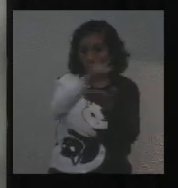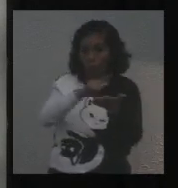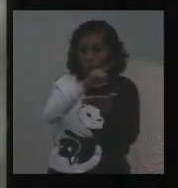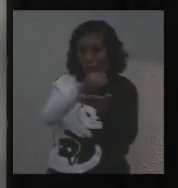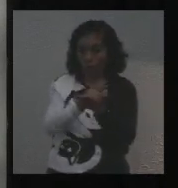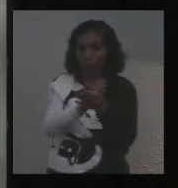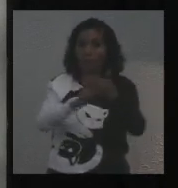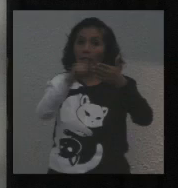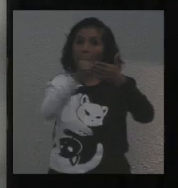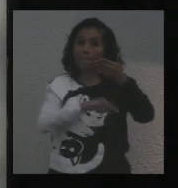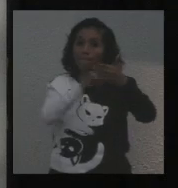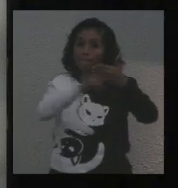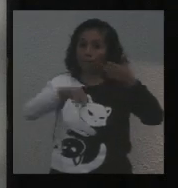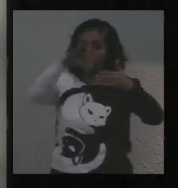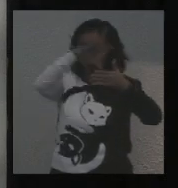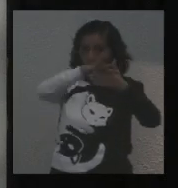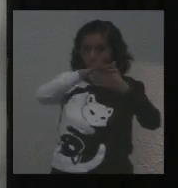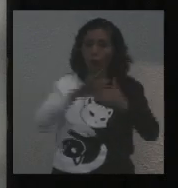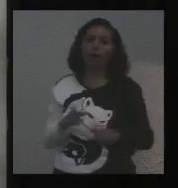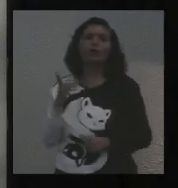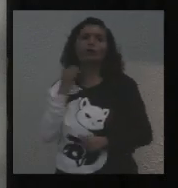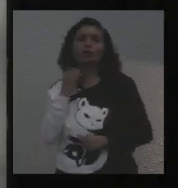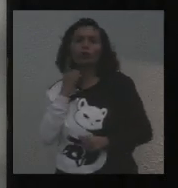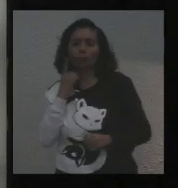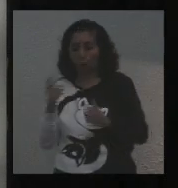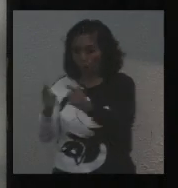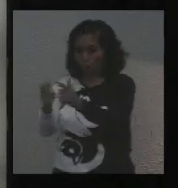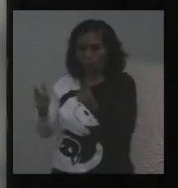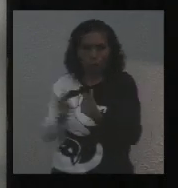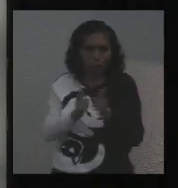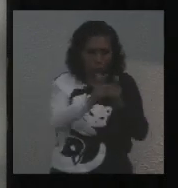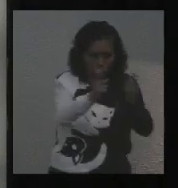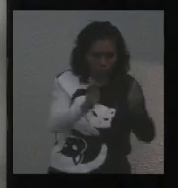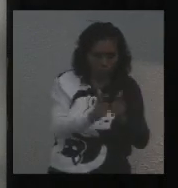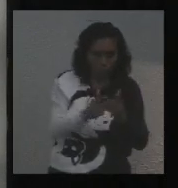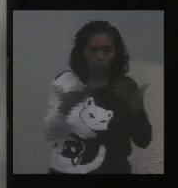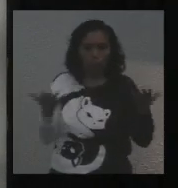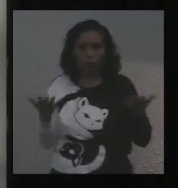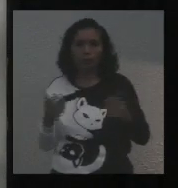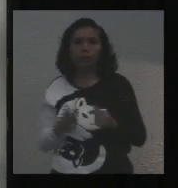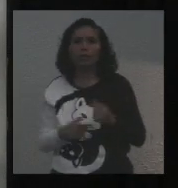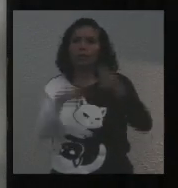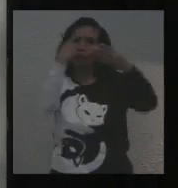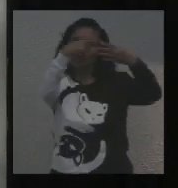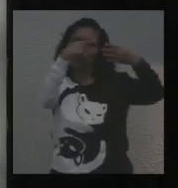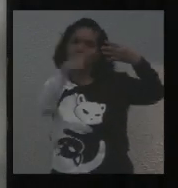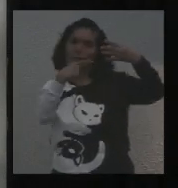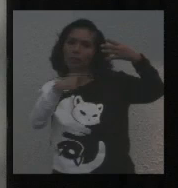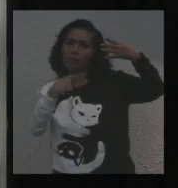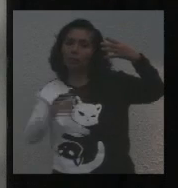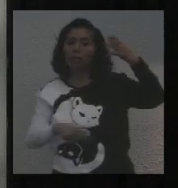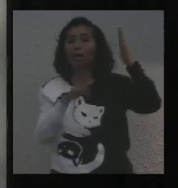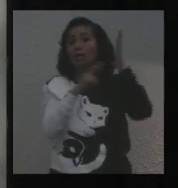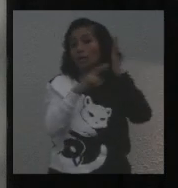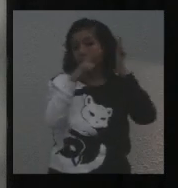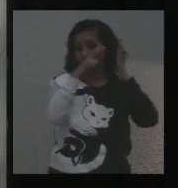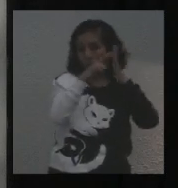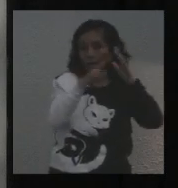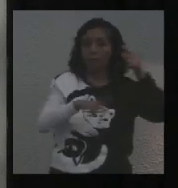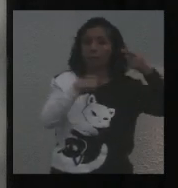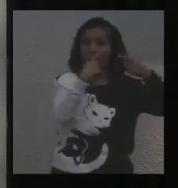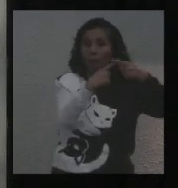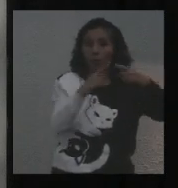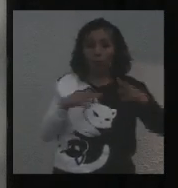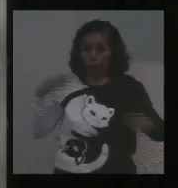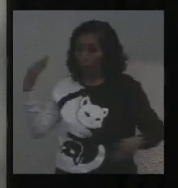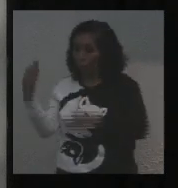electoral. En cuanto a los diputados del partido, regirán además las siguientes reglas. Primero, todo